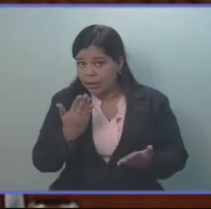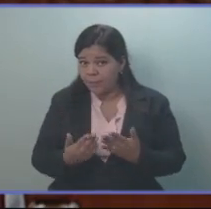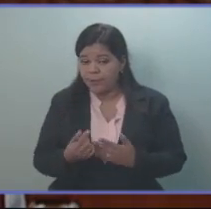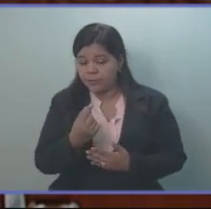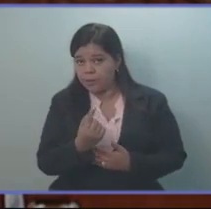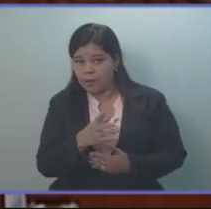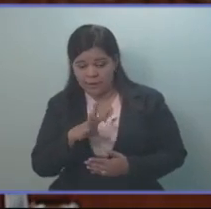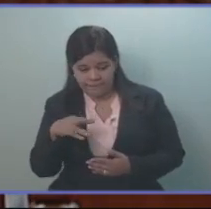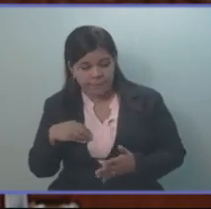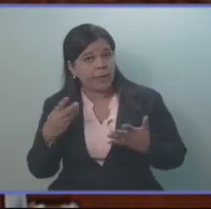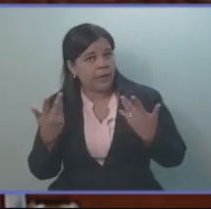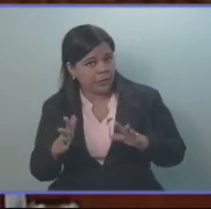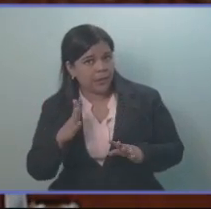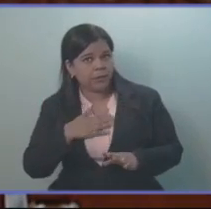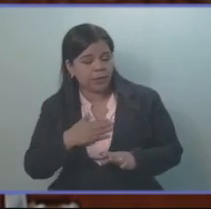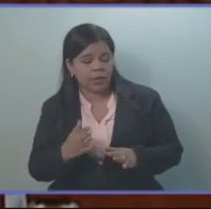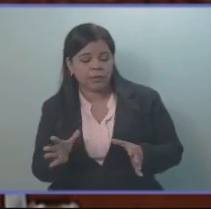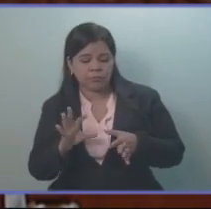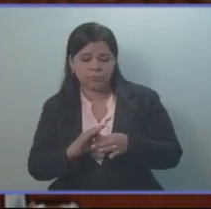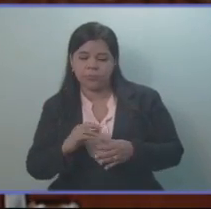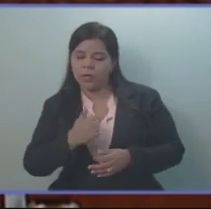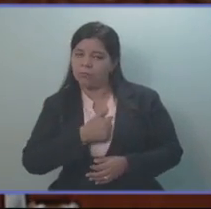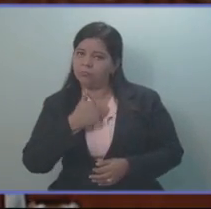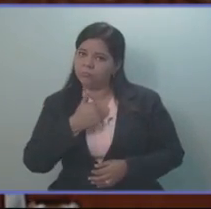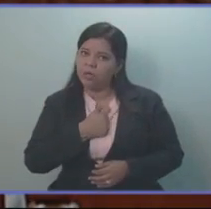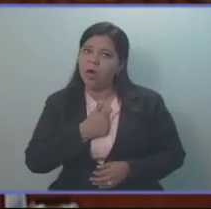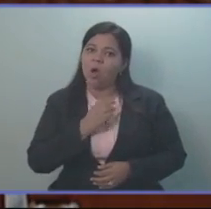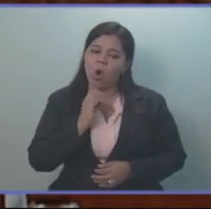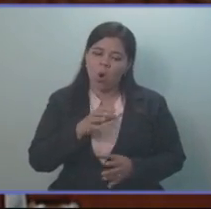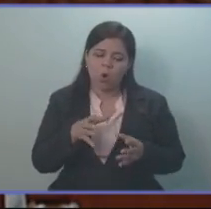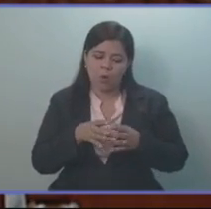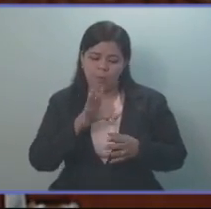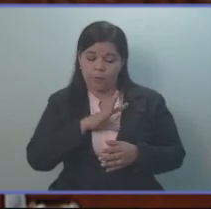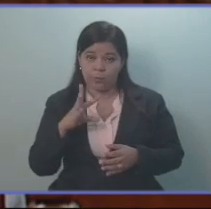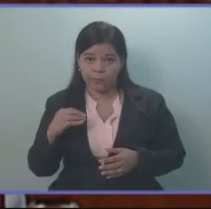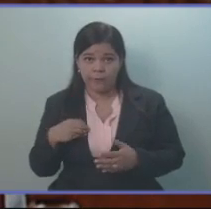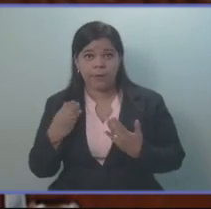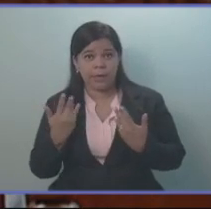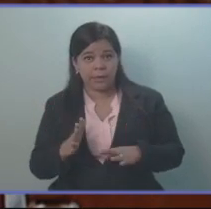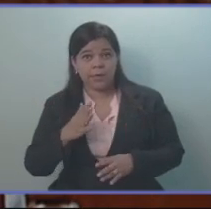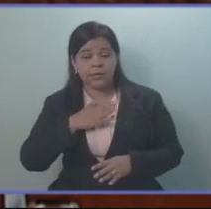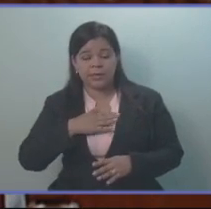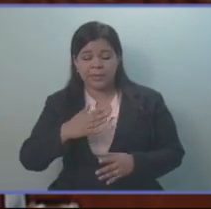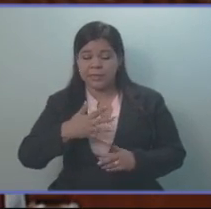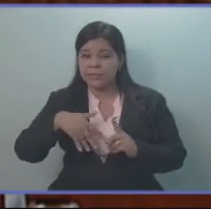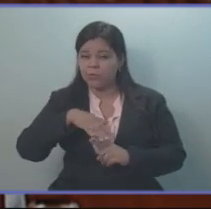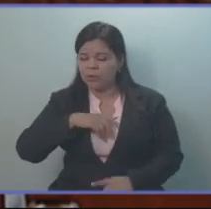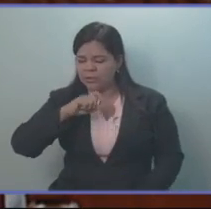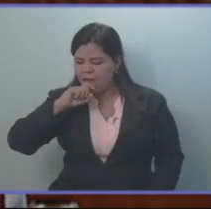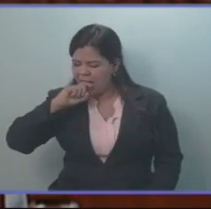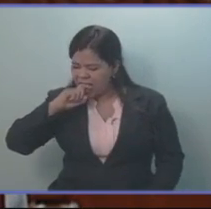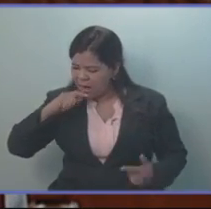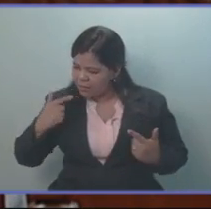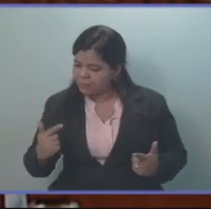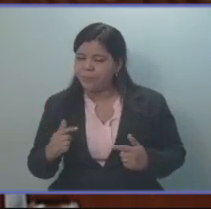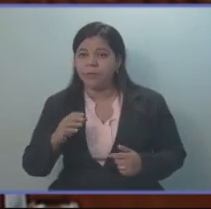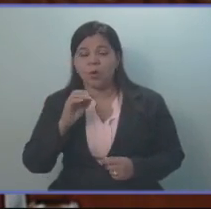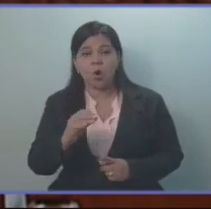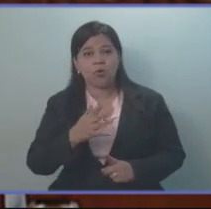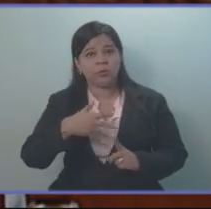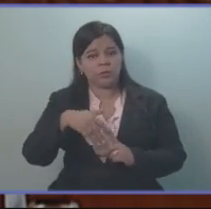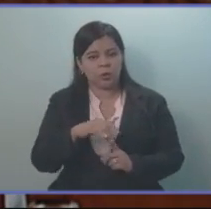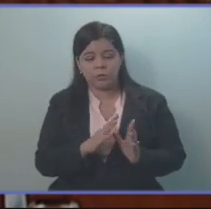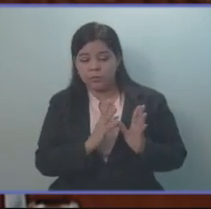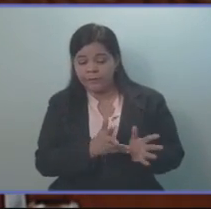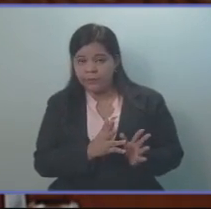asociados, ya sea de forma individual o como grupo familiar, que se encuentren en condiciones de pobreza extrema y o situaciones de